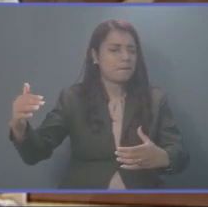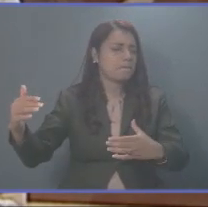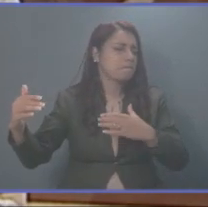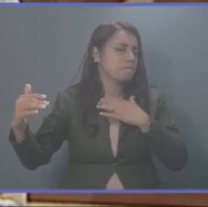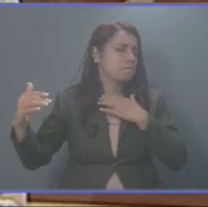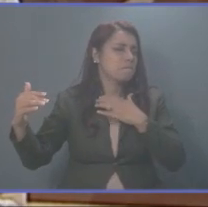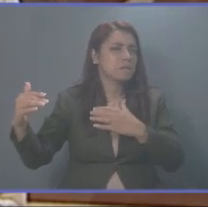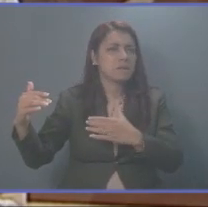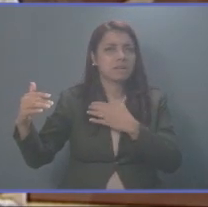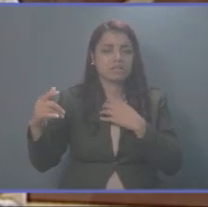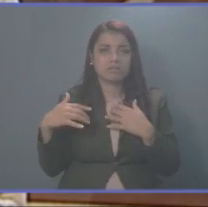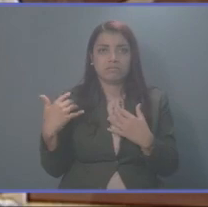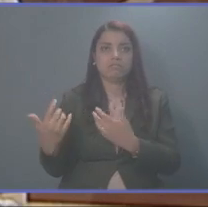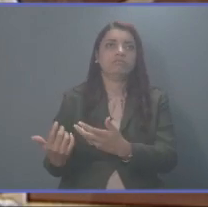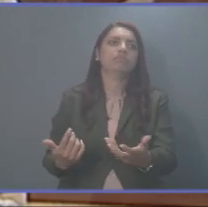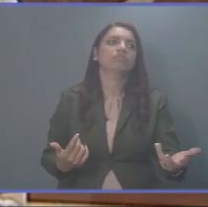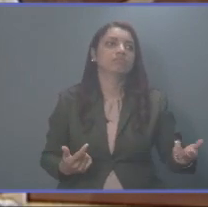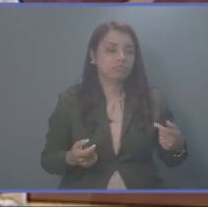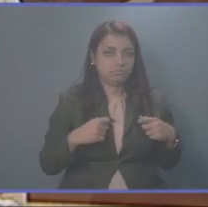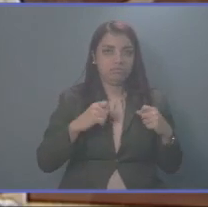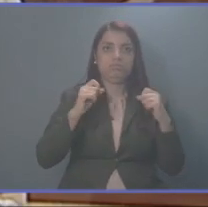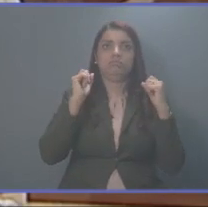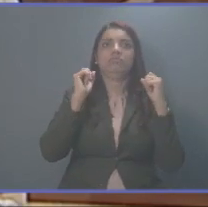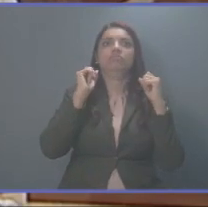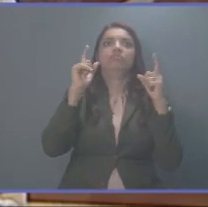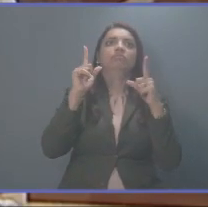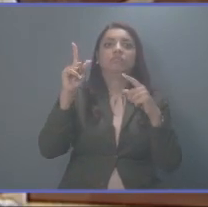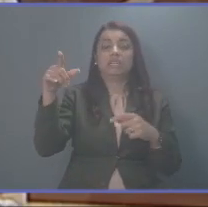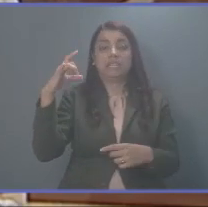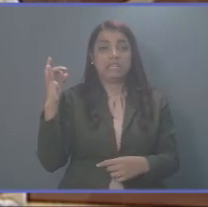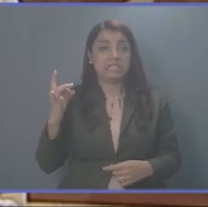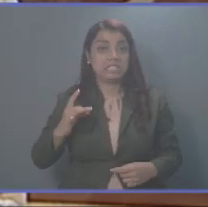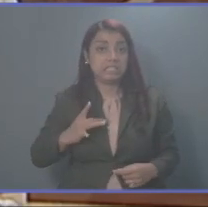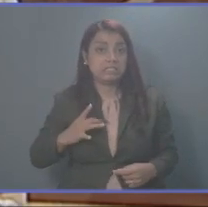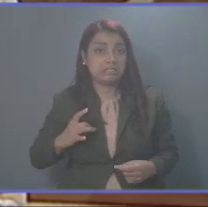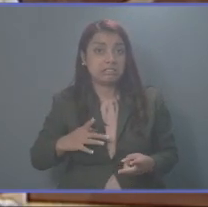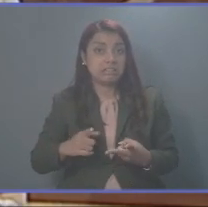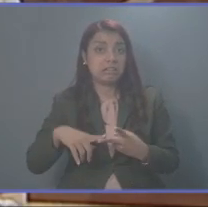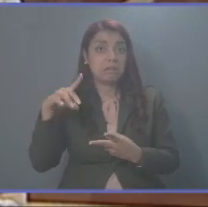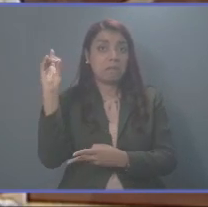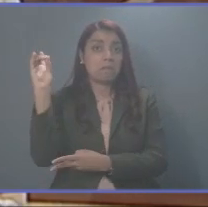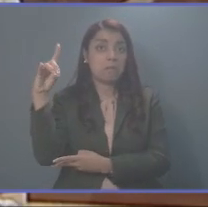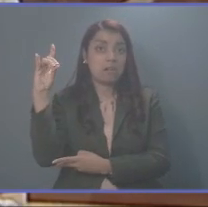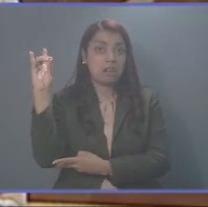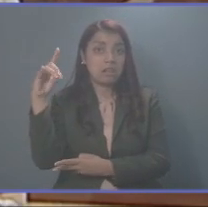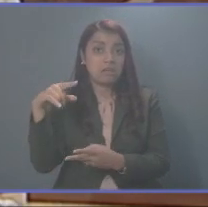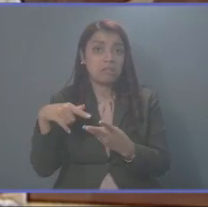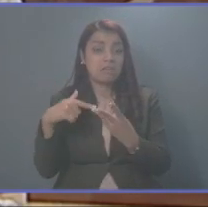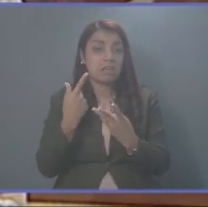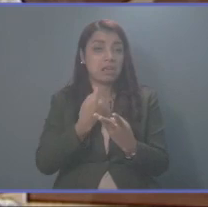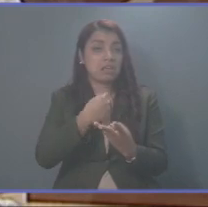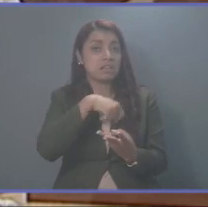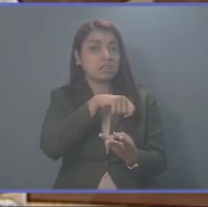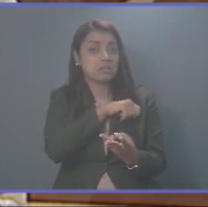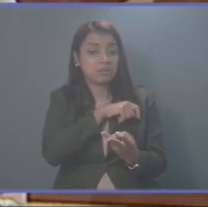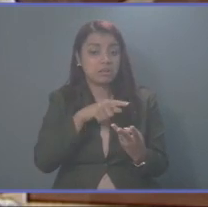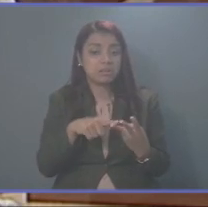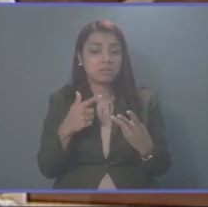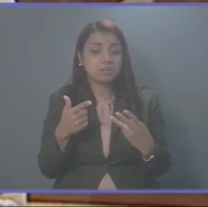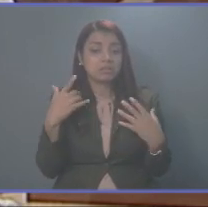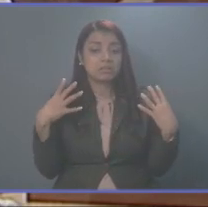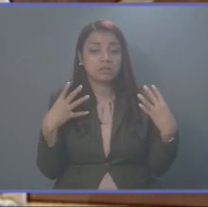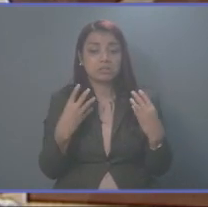nos hemos asombrado con lo sucedido en Chile, Bolivia, España, donde el descontento social